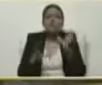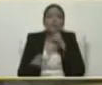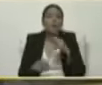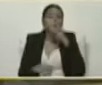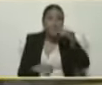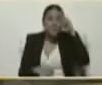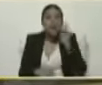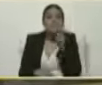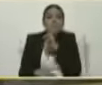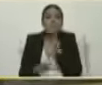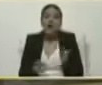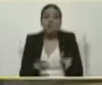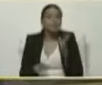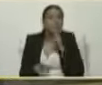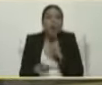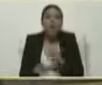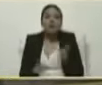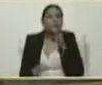no tenía voz.